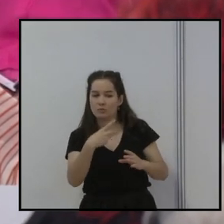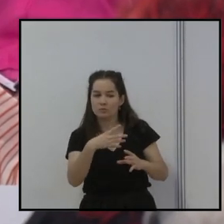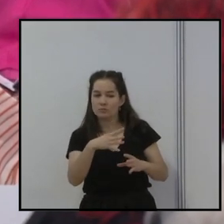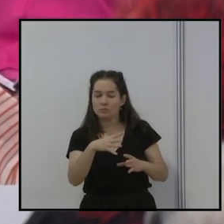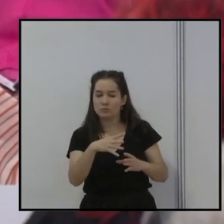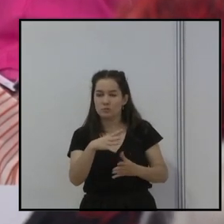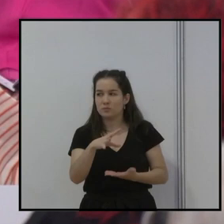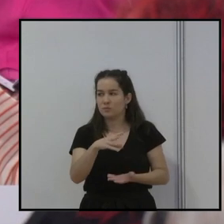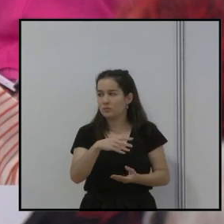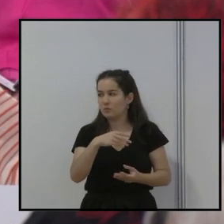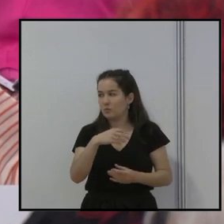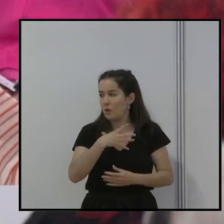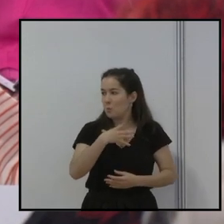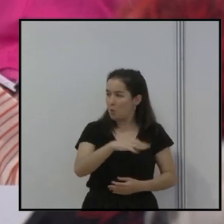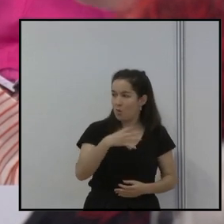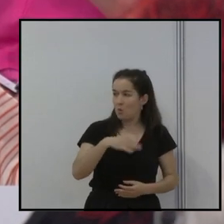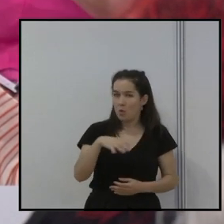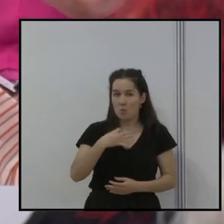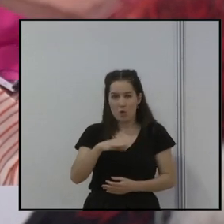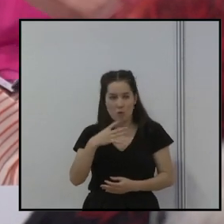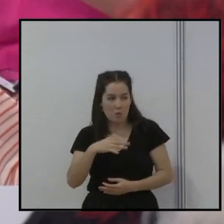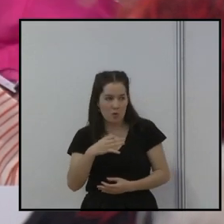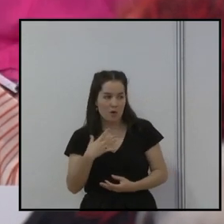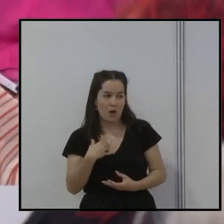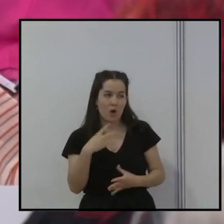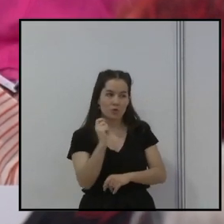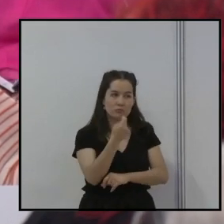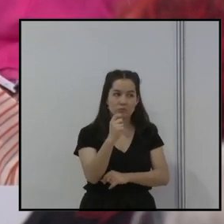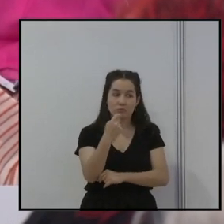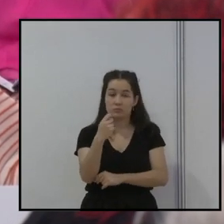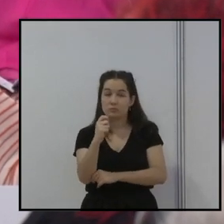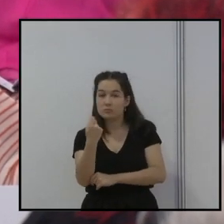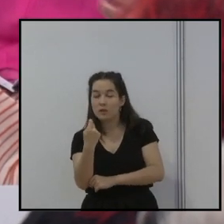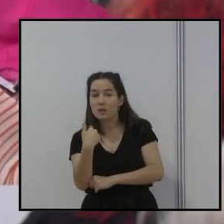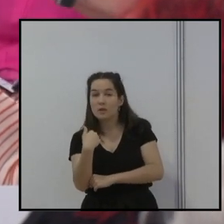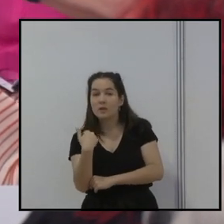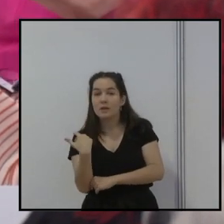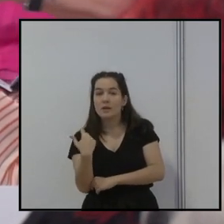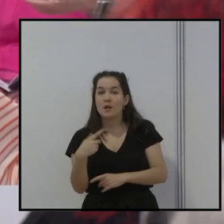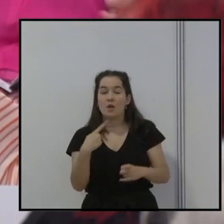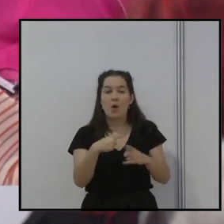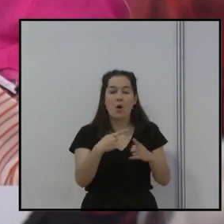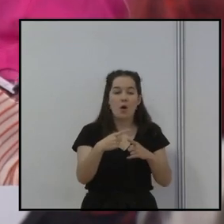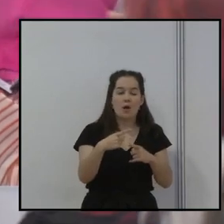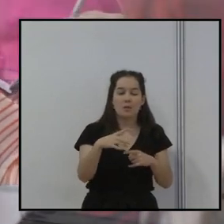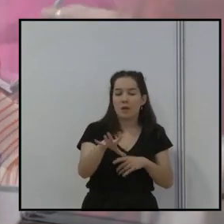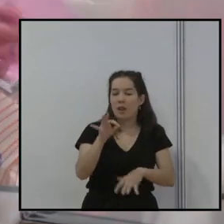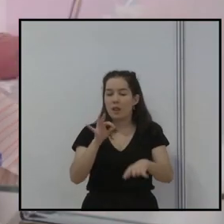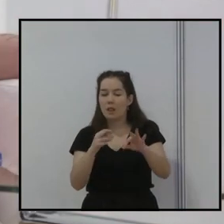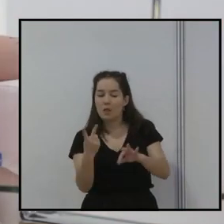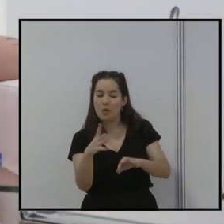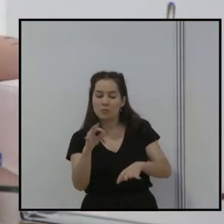y que el tiempo nos va cortando esas posibilidades, o sea, elegir entre dos cosas, ya hay un nivel de pago por la vida.